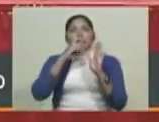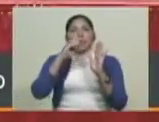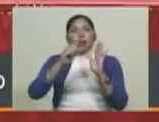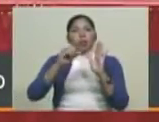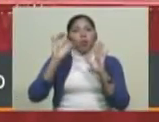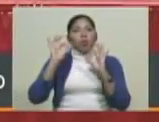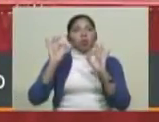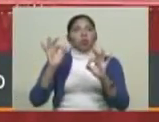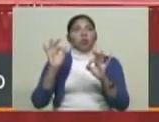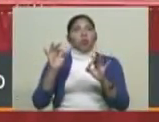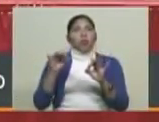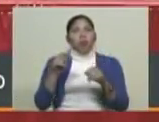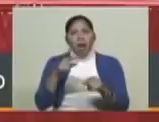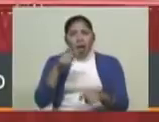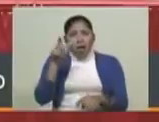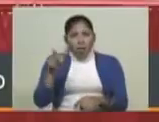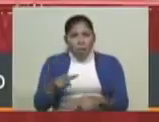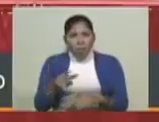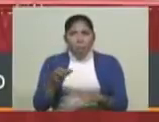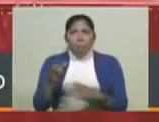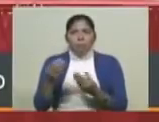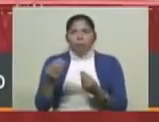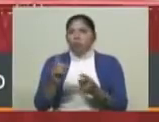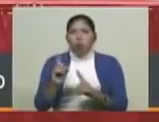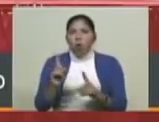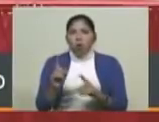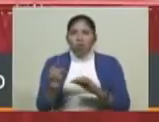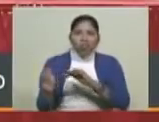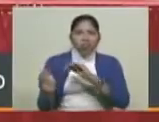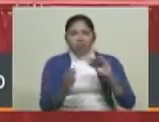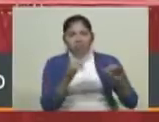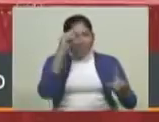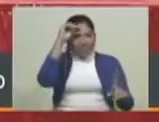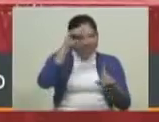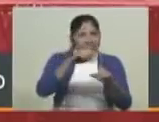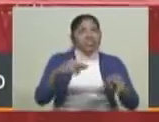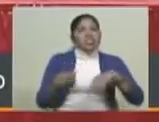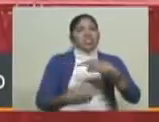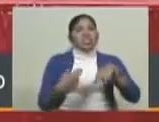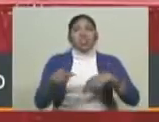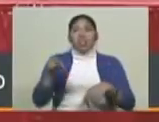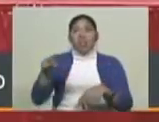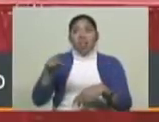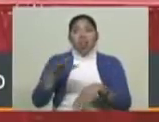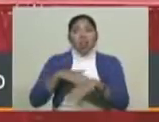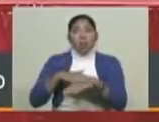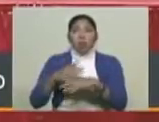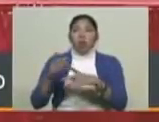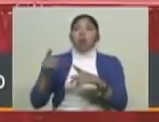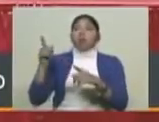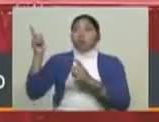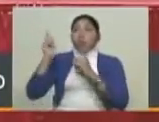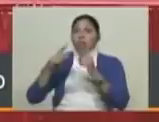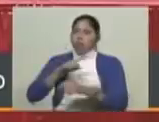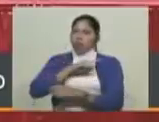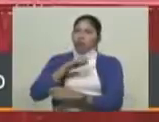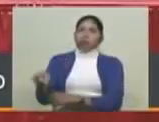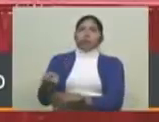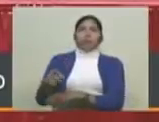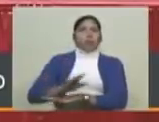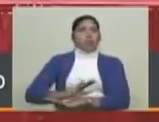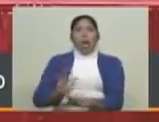Pero no es por Nicolás Maduro, es por la revolución bolivariana. Nicolás Maduro está ahí porque el comandante Chávez le dio una orden.